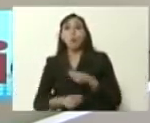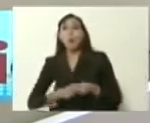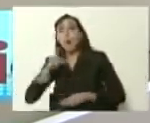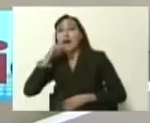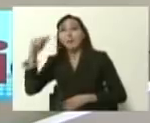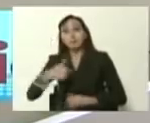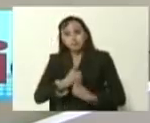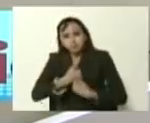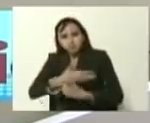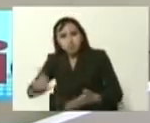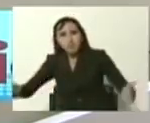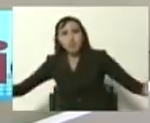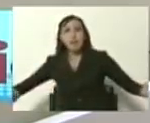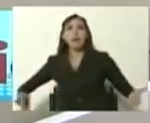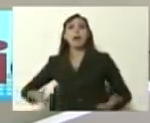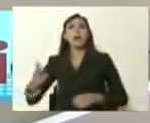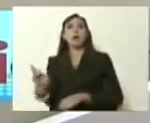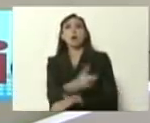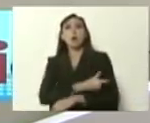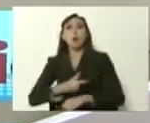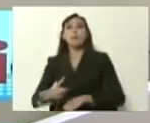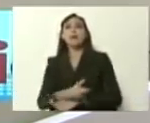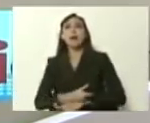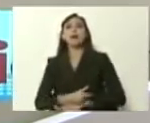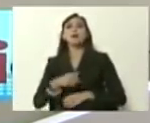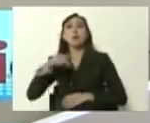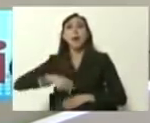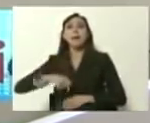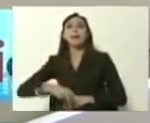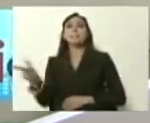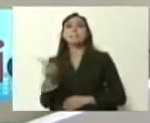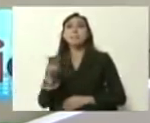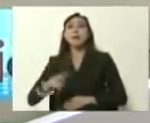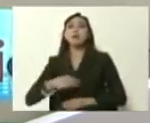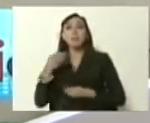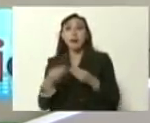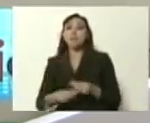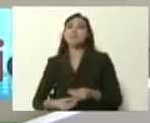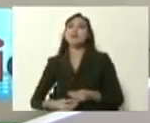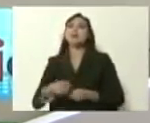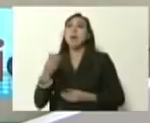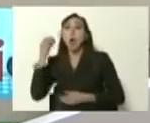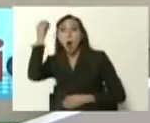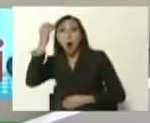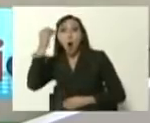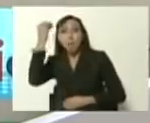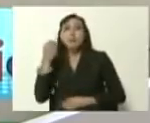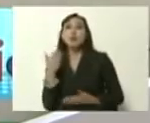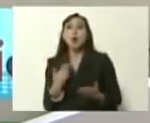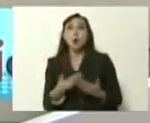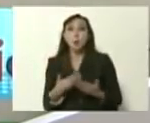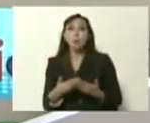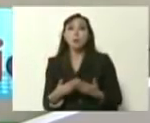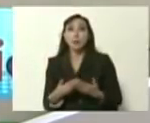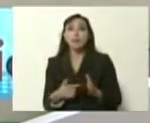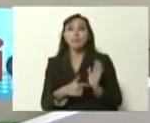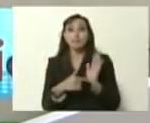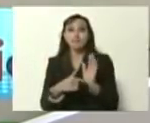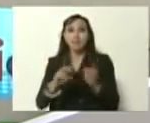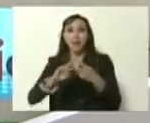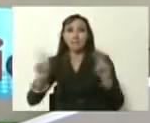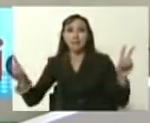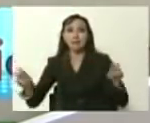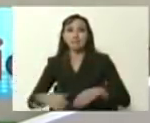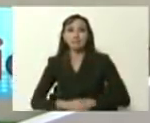le ha abierto las puertas del gobierno, de los estados, del Estado venezolano, para su aporte. Ahora, con esas propuestas, van rumbo a la paz.